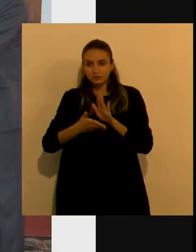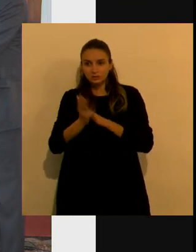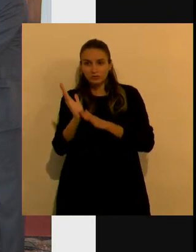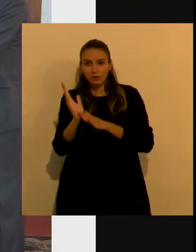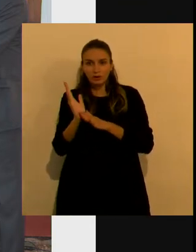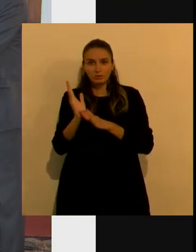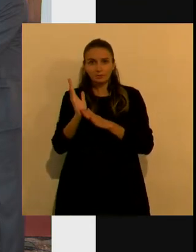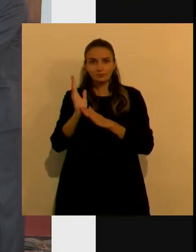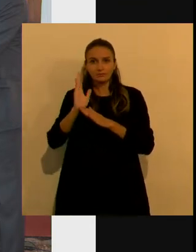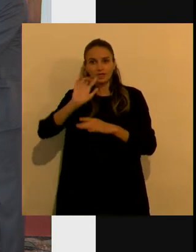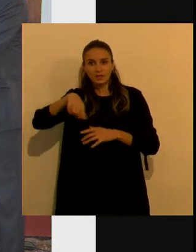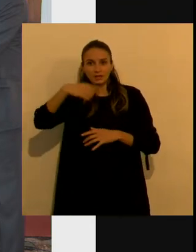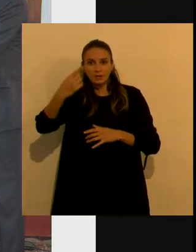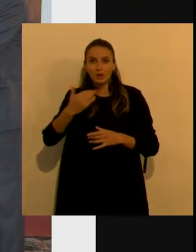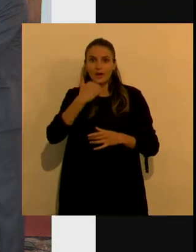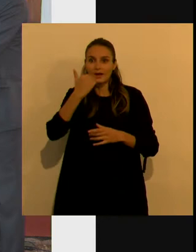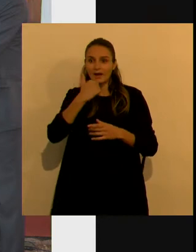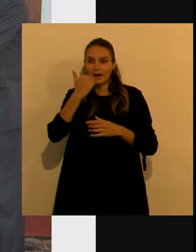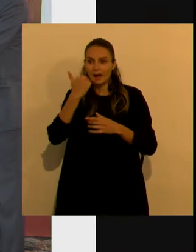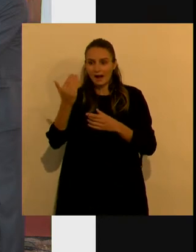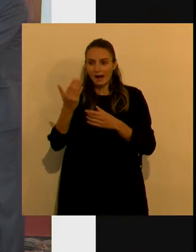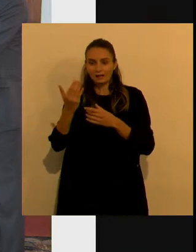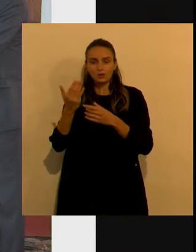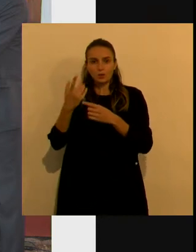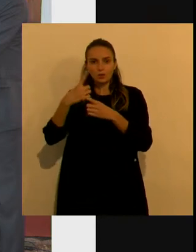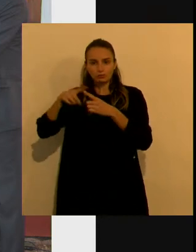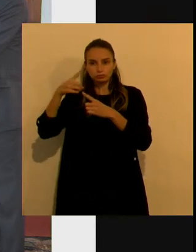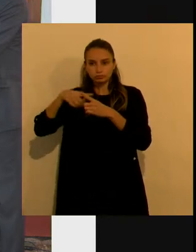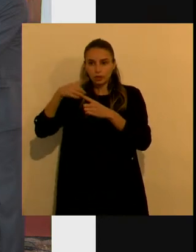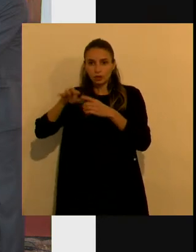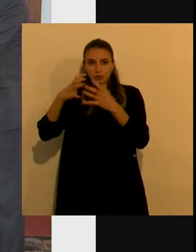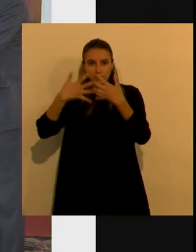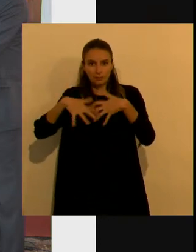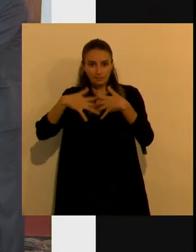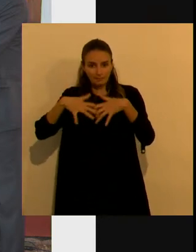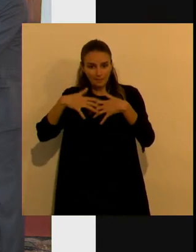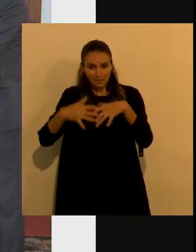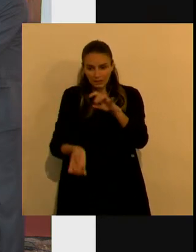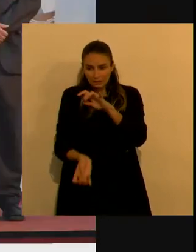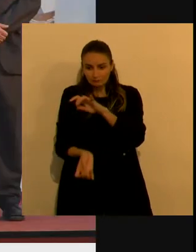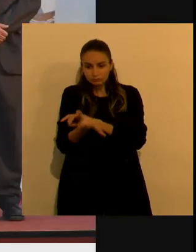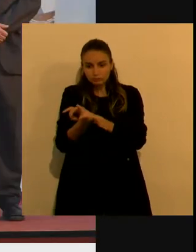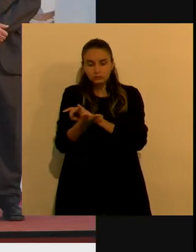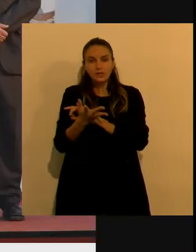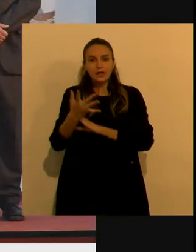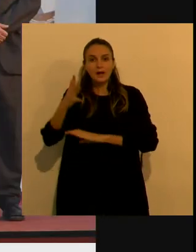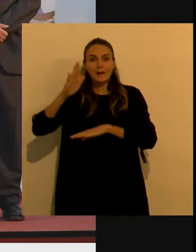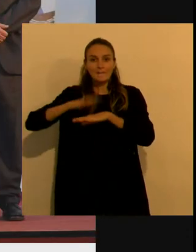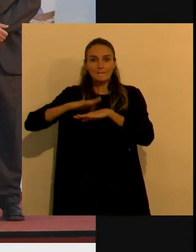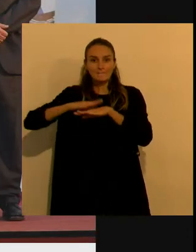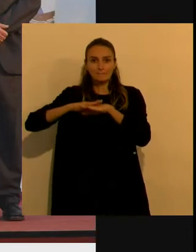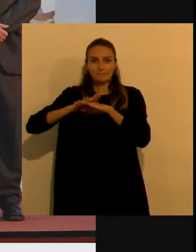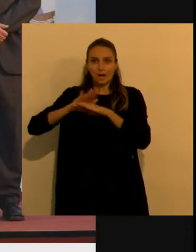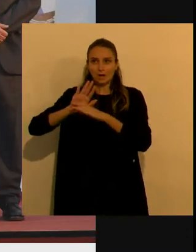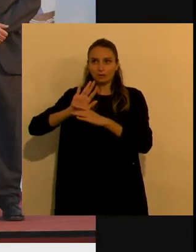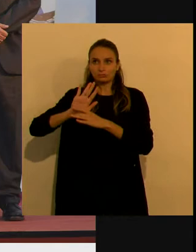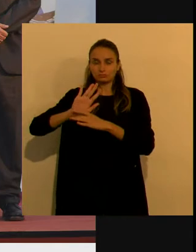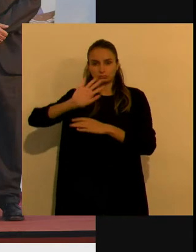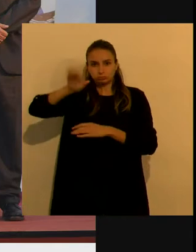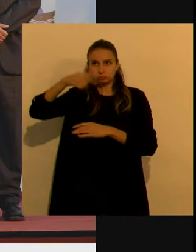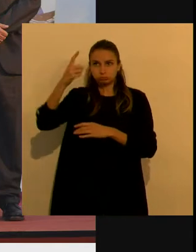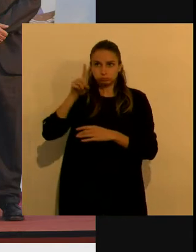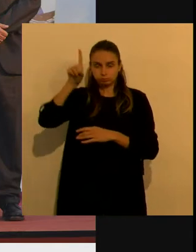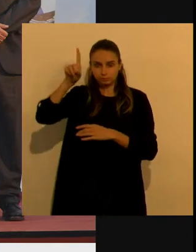hacer un instrumento para la Estación Espacial Internacional. Y es un instrumento ya funcionando desde el año